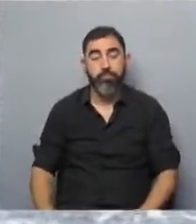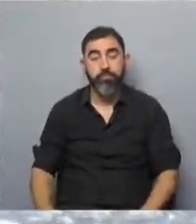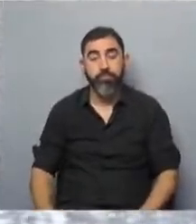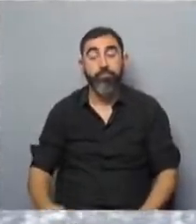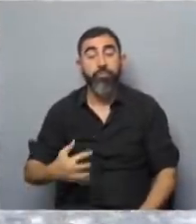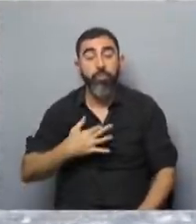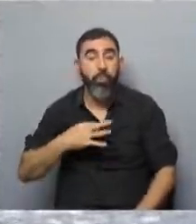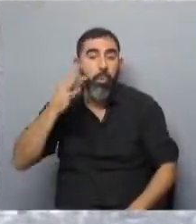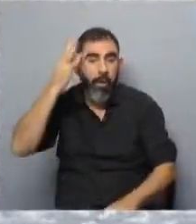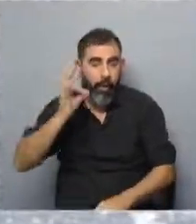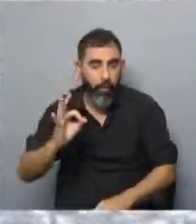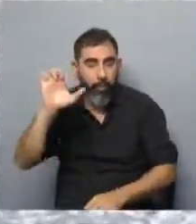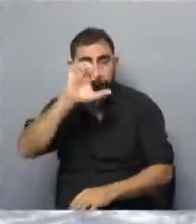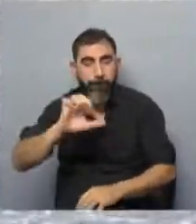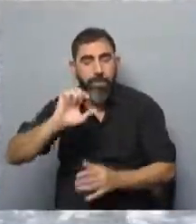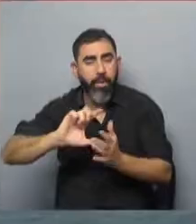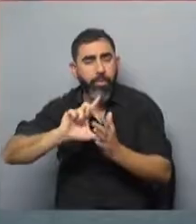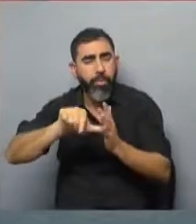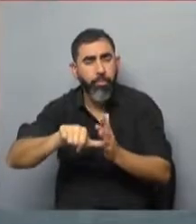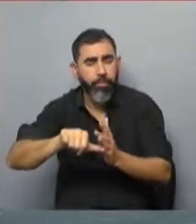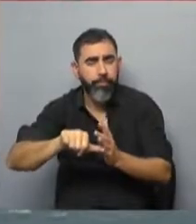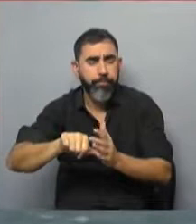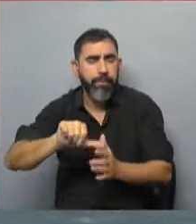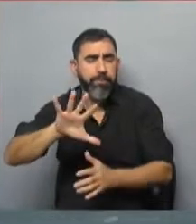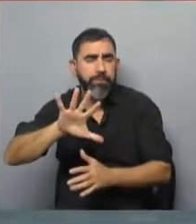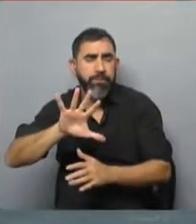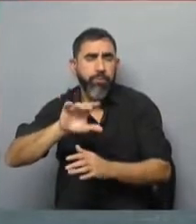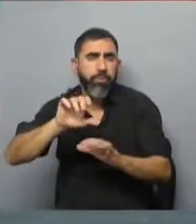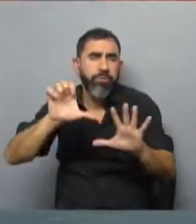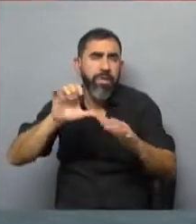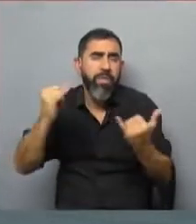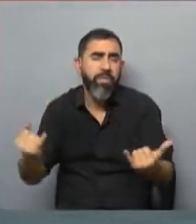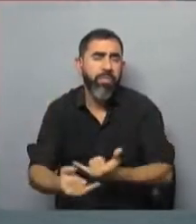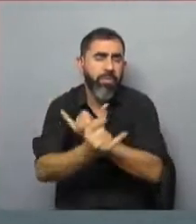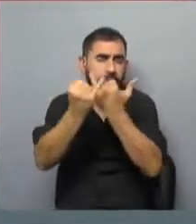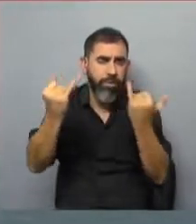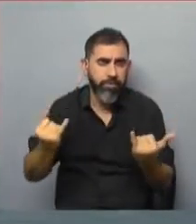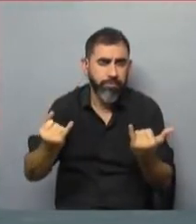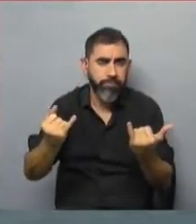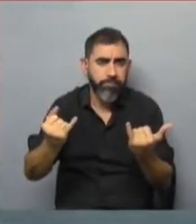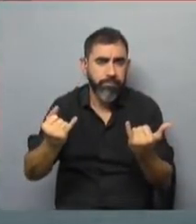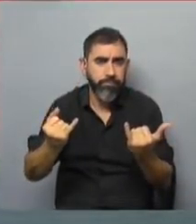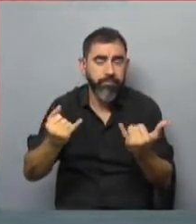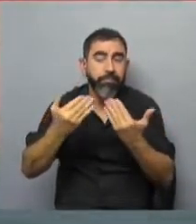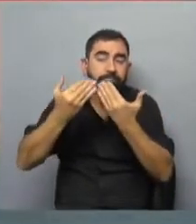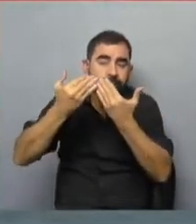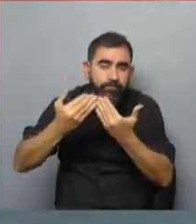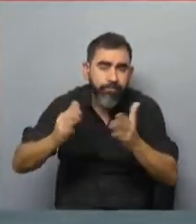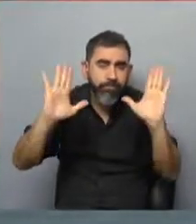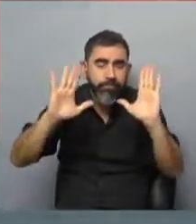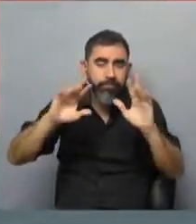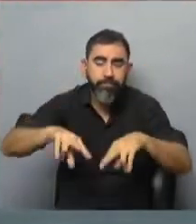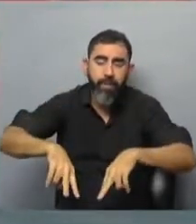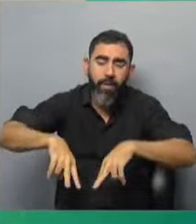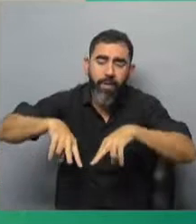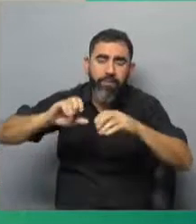tengo entendido, la empresa demoró casi 5 o 6 días en empezar a revisar